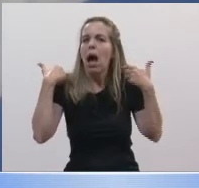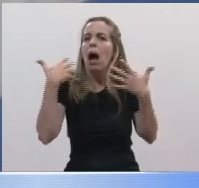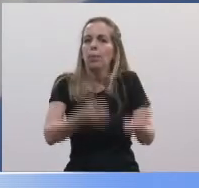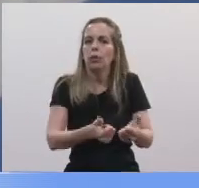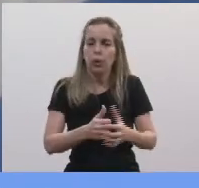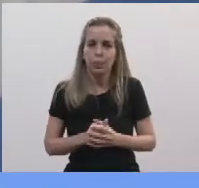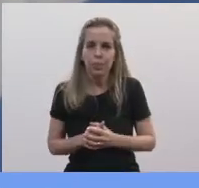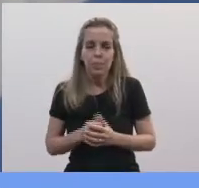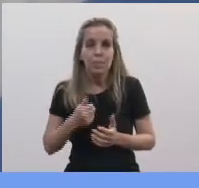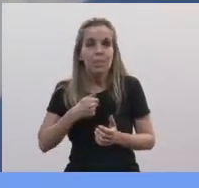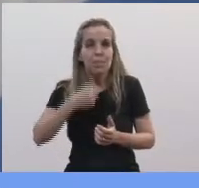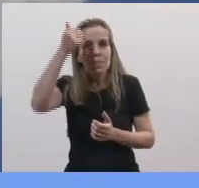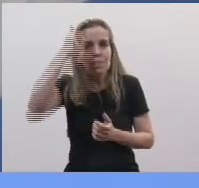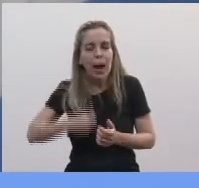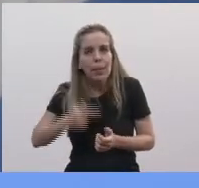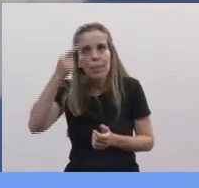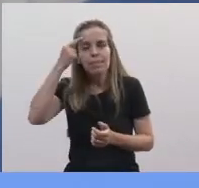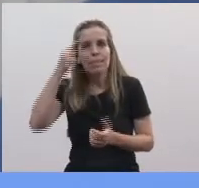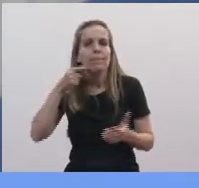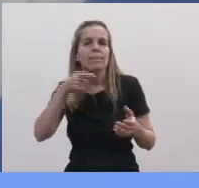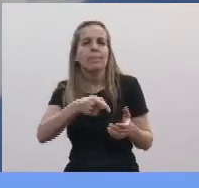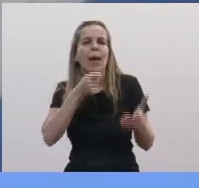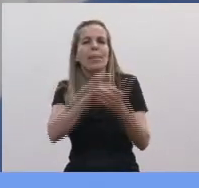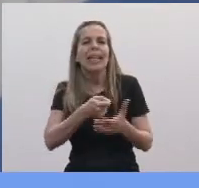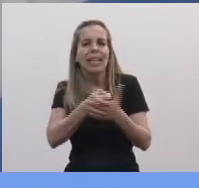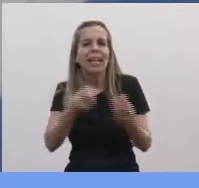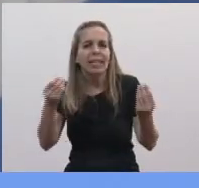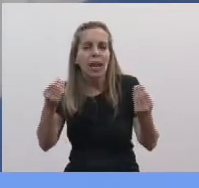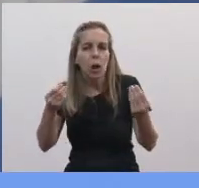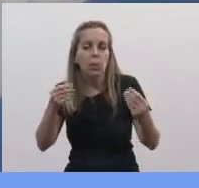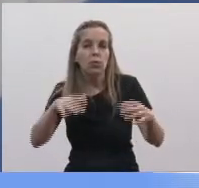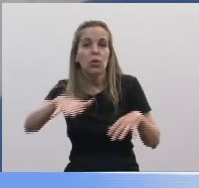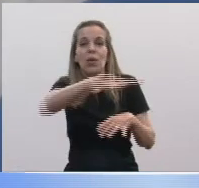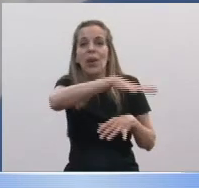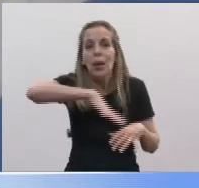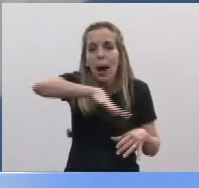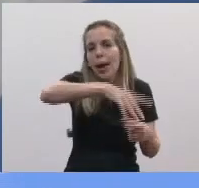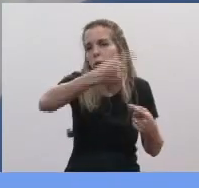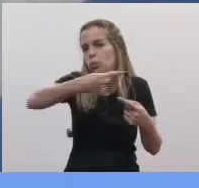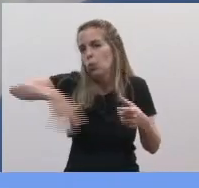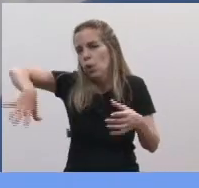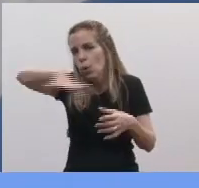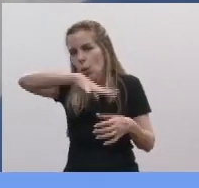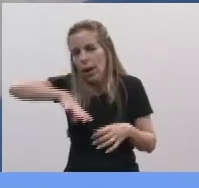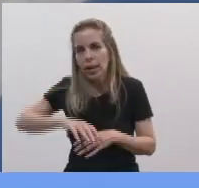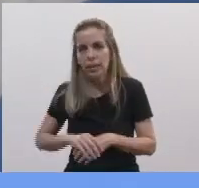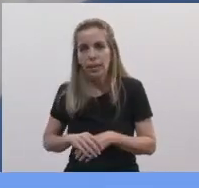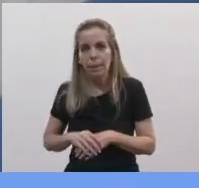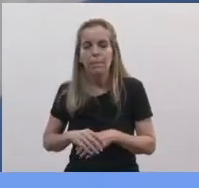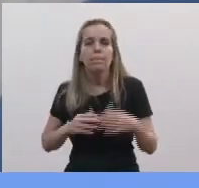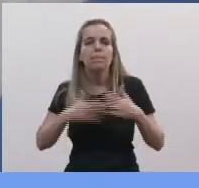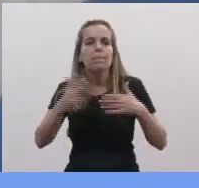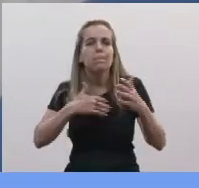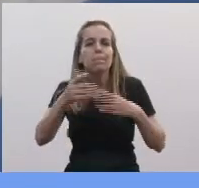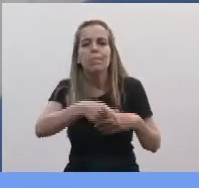Para mí la militancia la construí en el barro y en la contradicción, en la colectividad y en la celebración. La construí